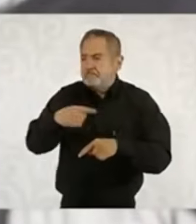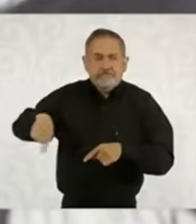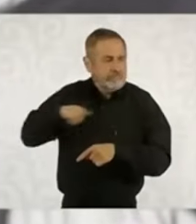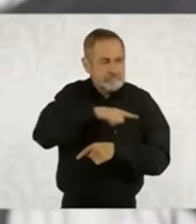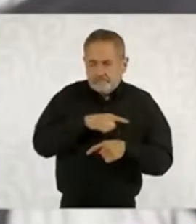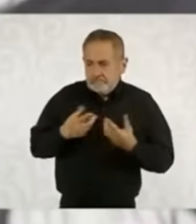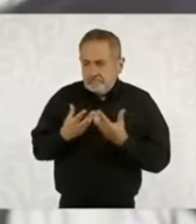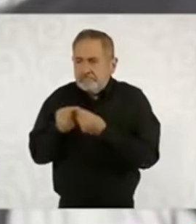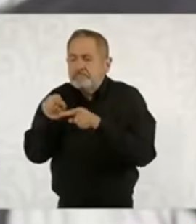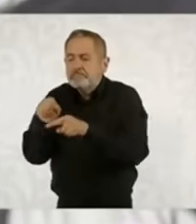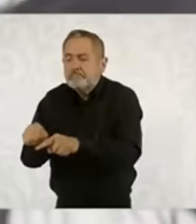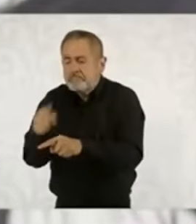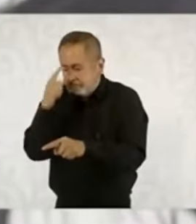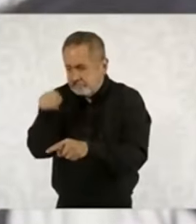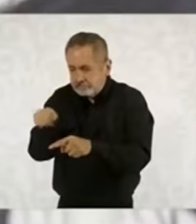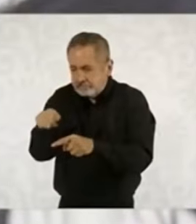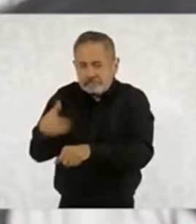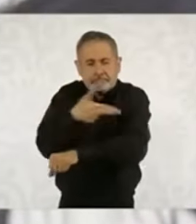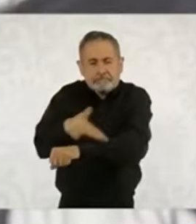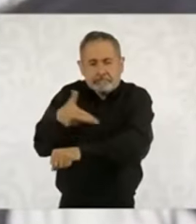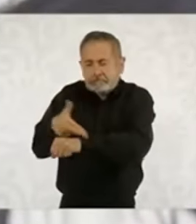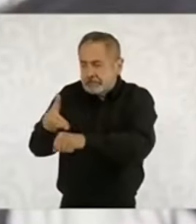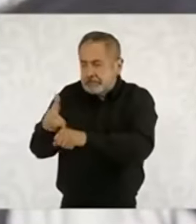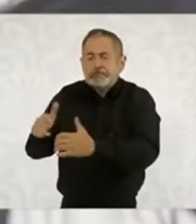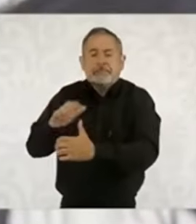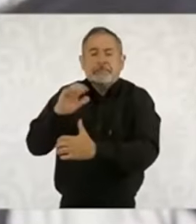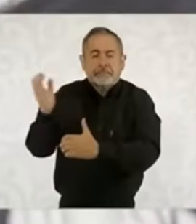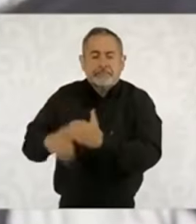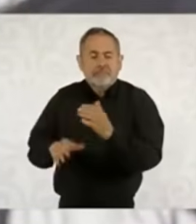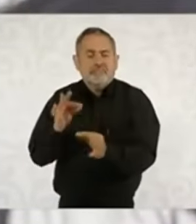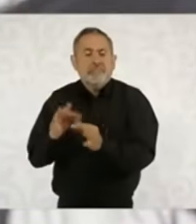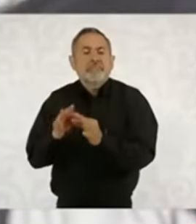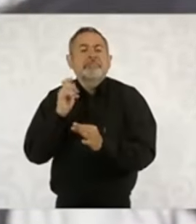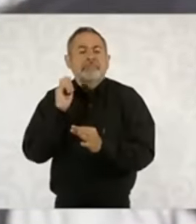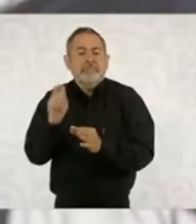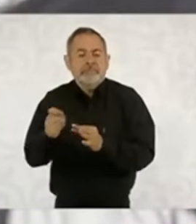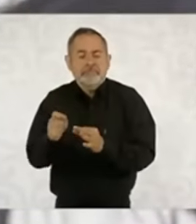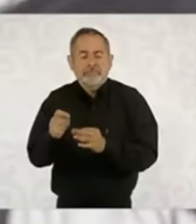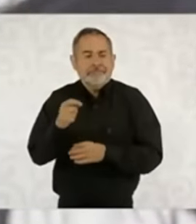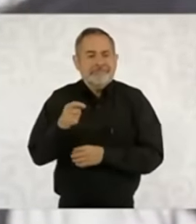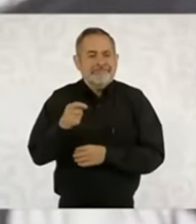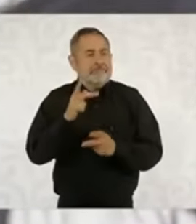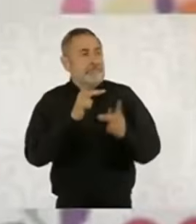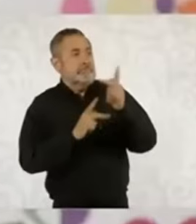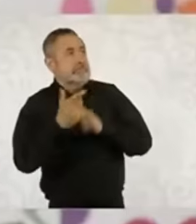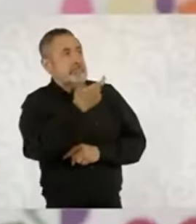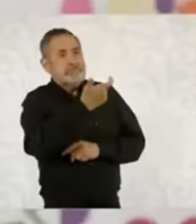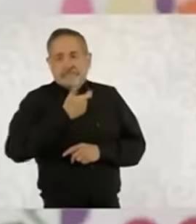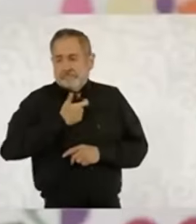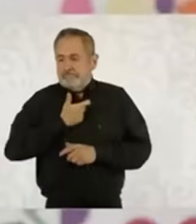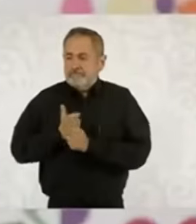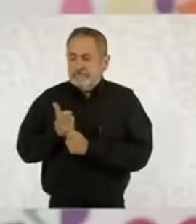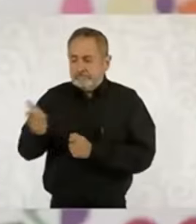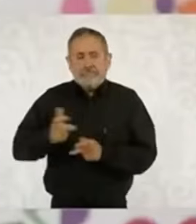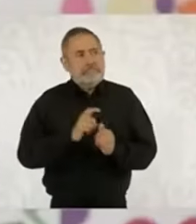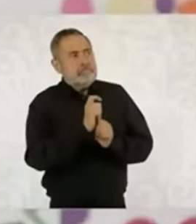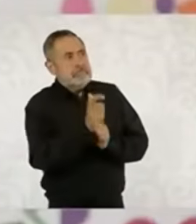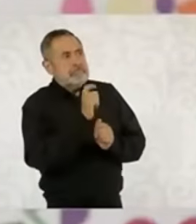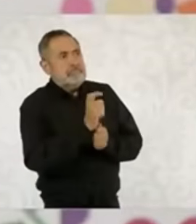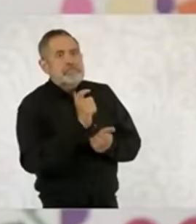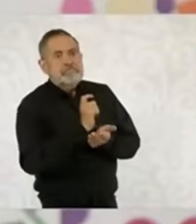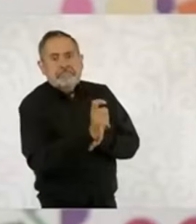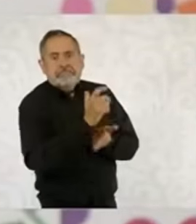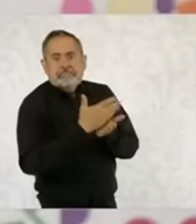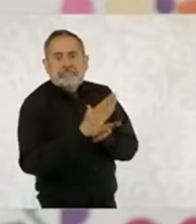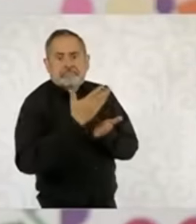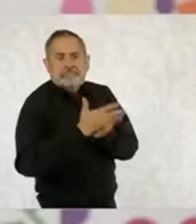hermanas es en concluir los trámites que tienen que ver con la liberación de hipotecas. Muchas veces pasa que la